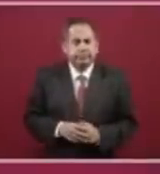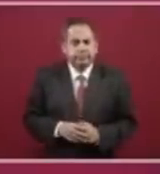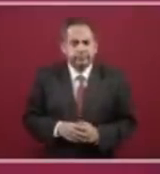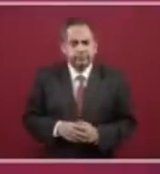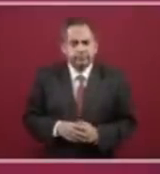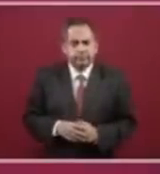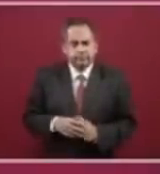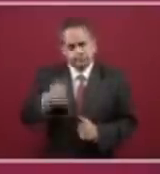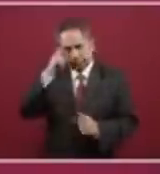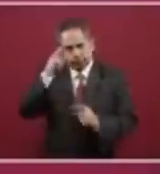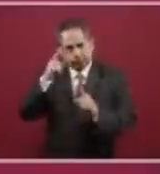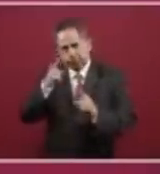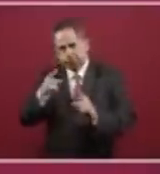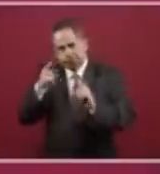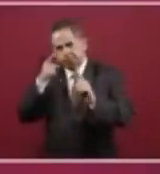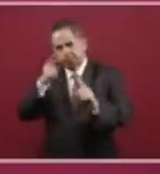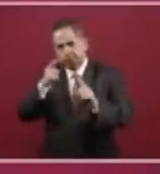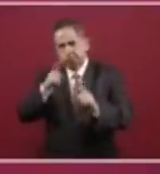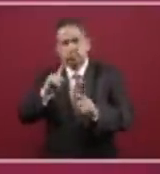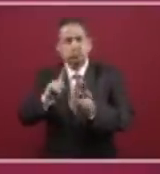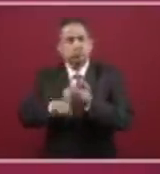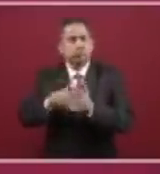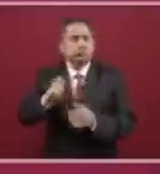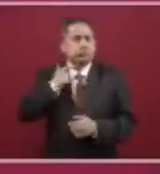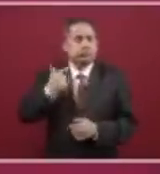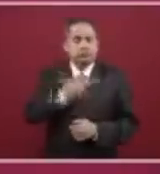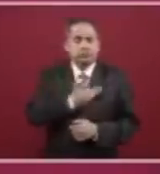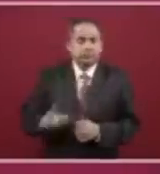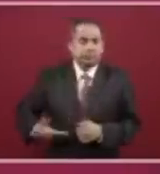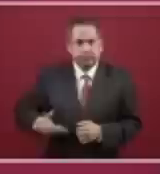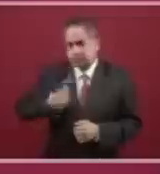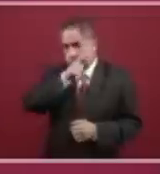el propósito de el presidente juanes